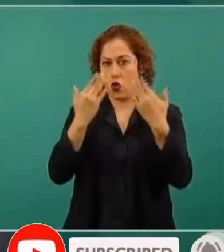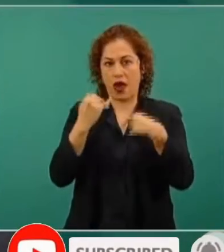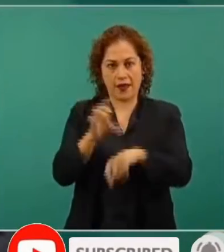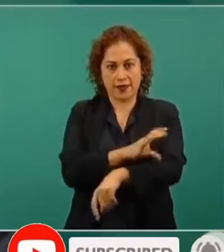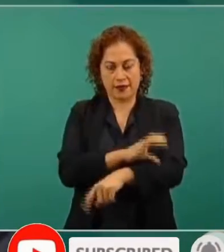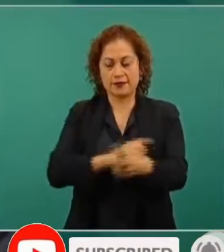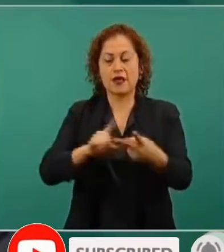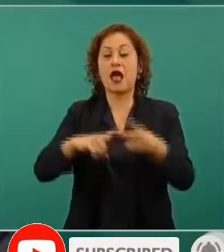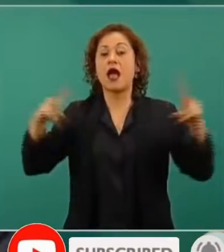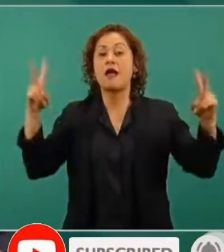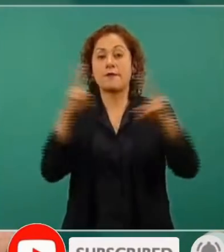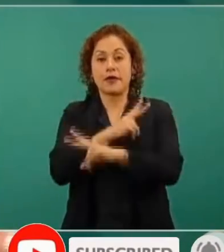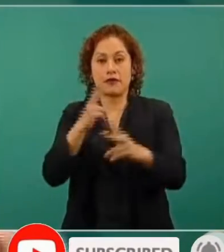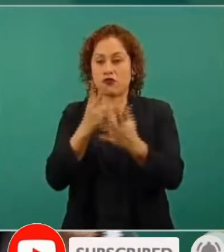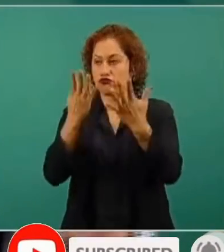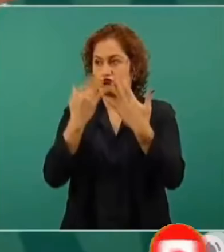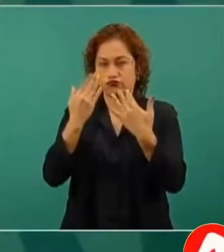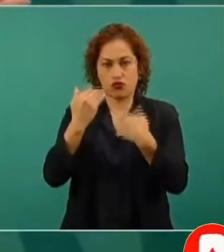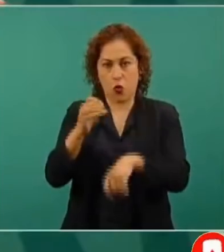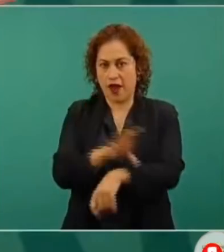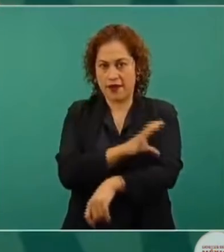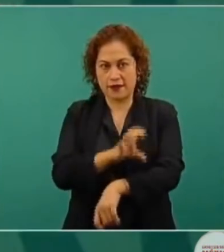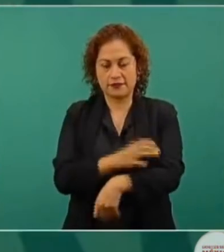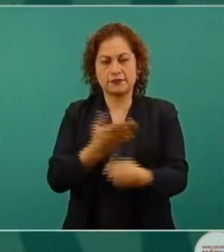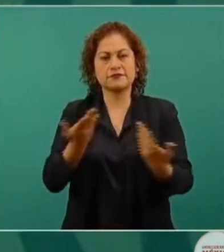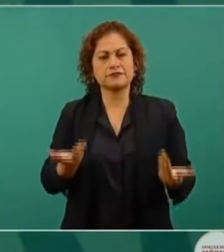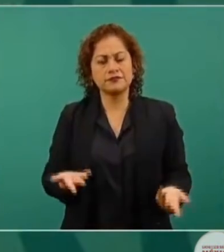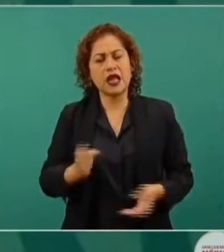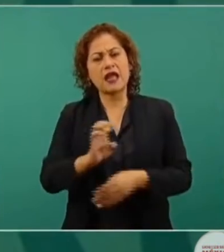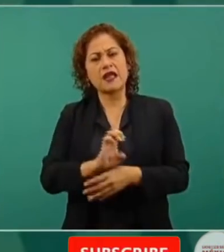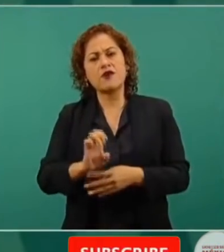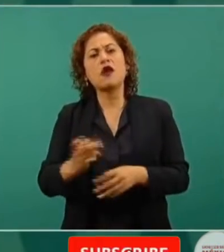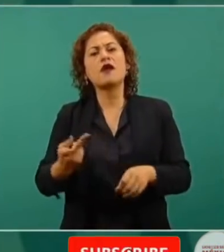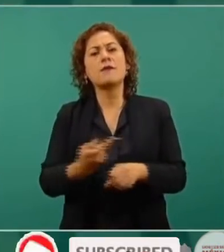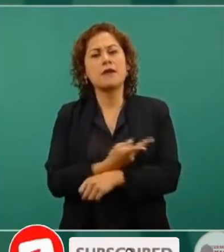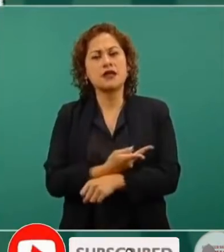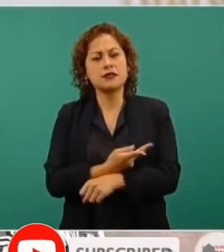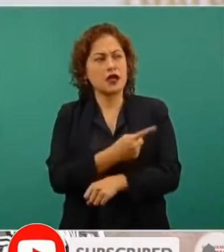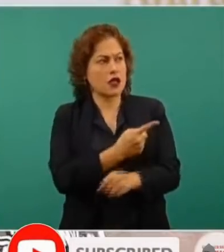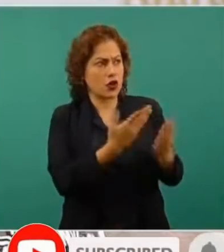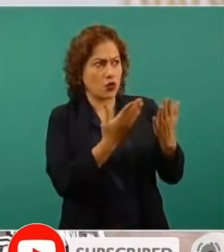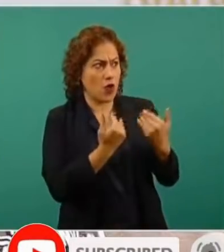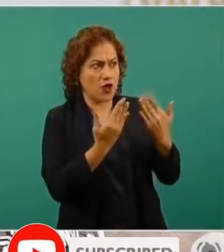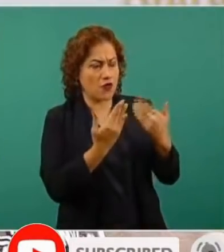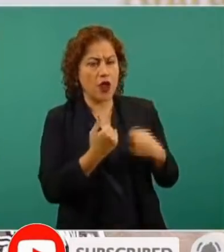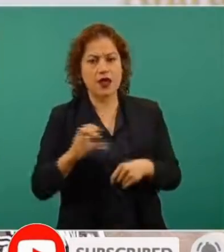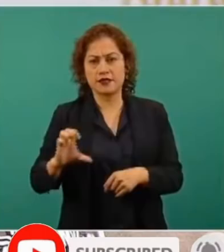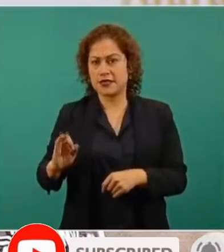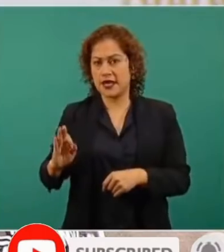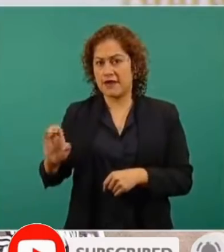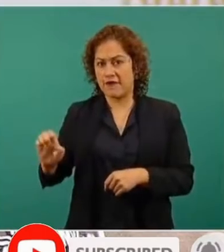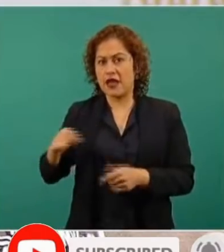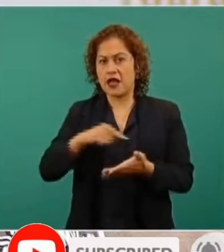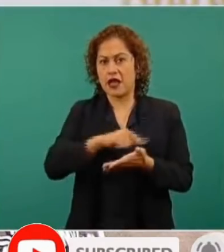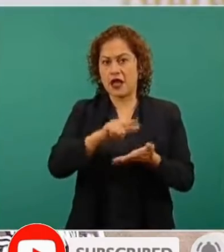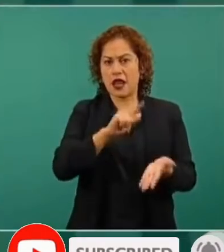electricidad. ¿Y qué pasa con la electricidad y el equilibrio? La CFE tiene, por mandato de la reforma